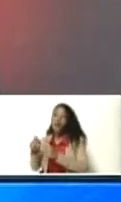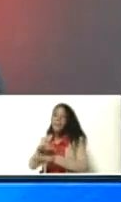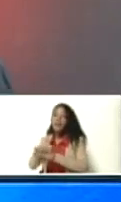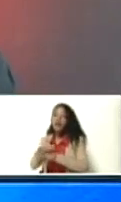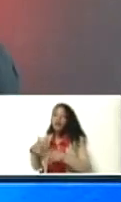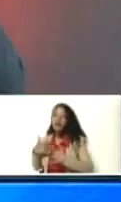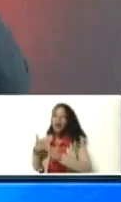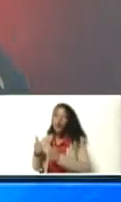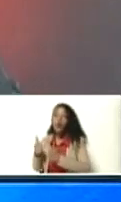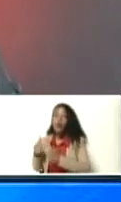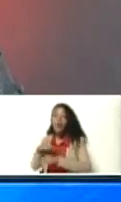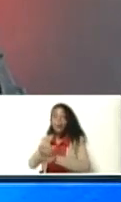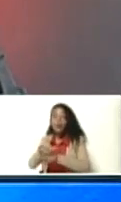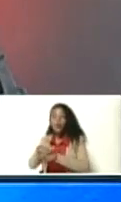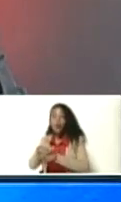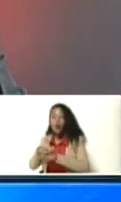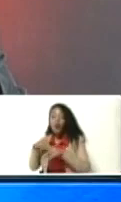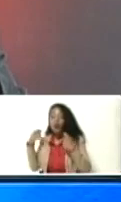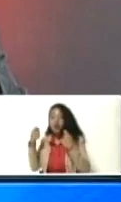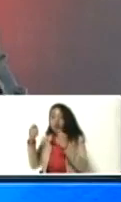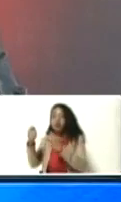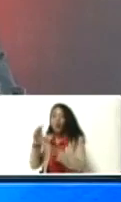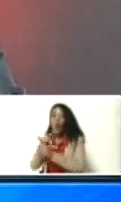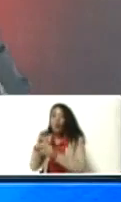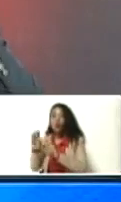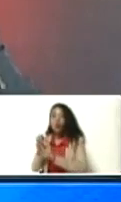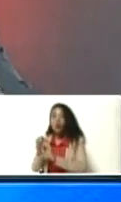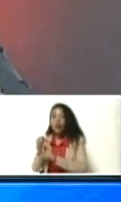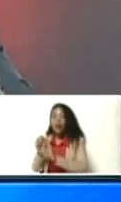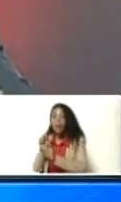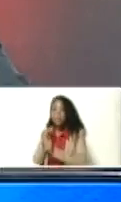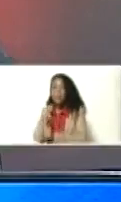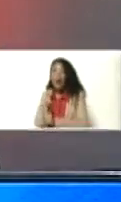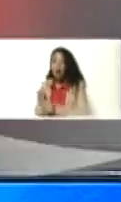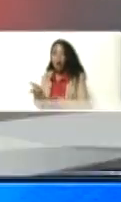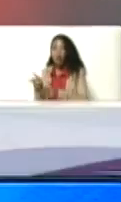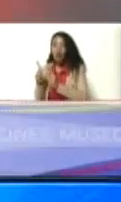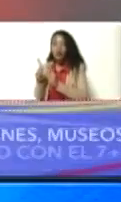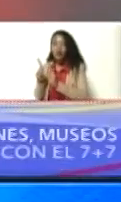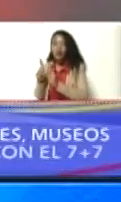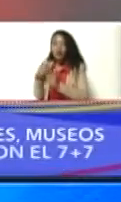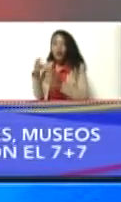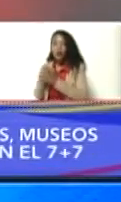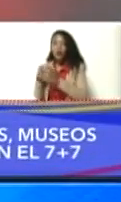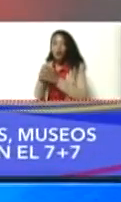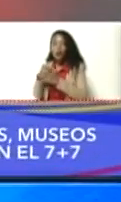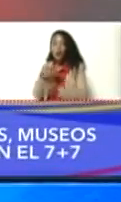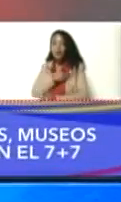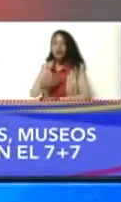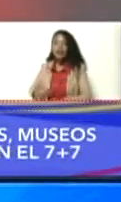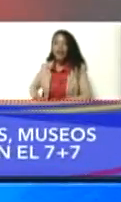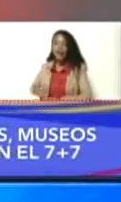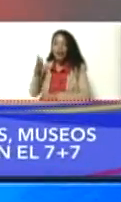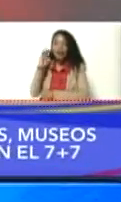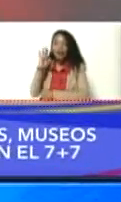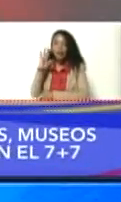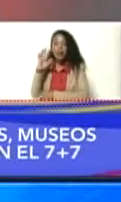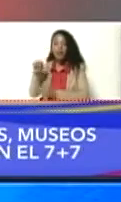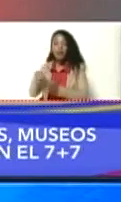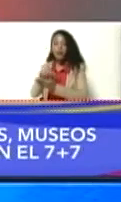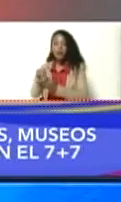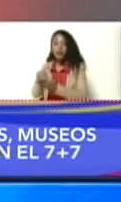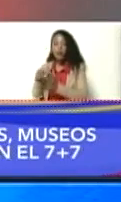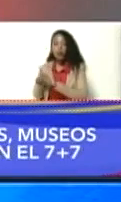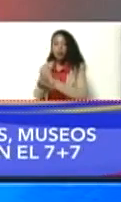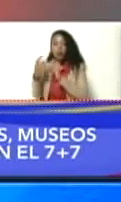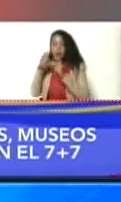Salud y del Ministerio del Poder Popular para la Cultura, que espera por la autorización de la Comisión Presidencial de Supervisión y Control del COVID-19,